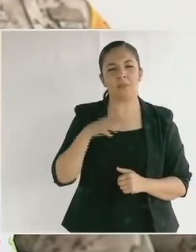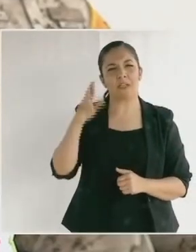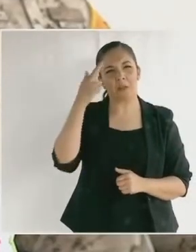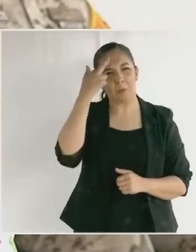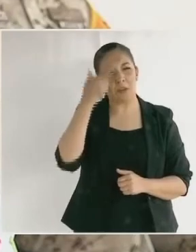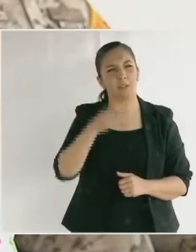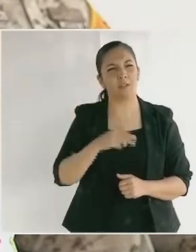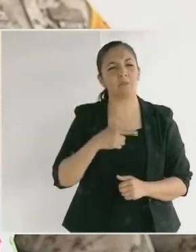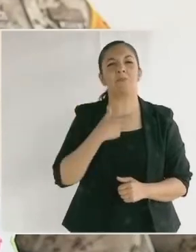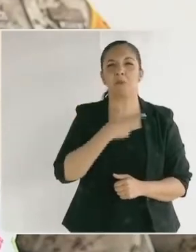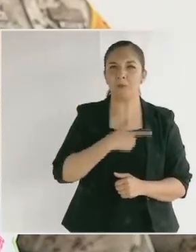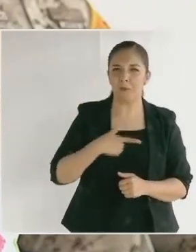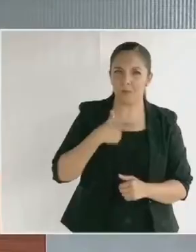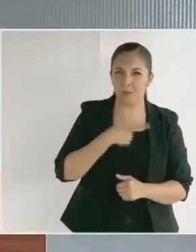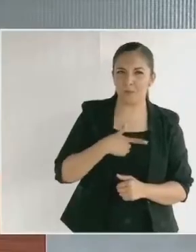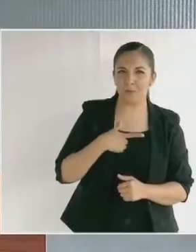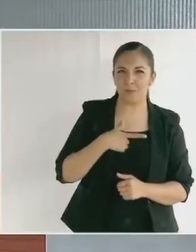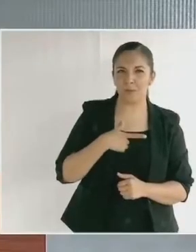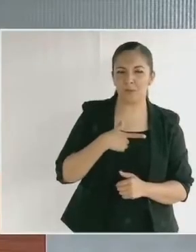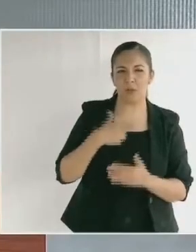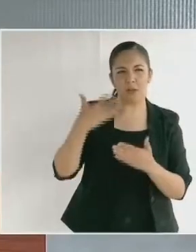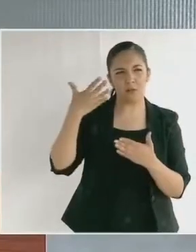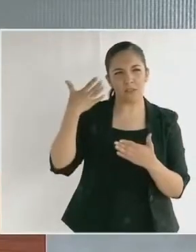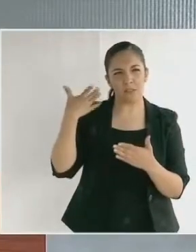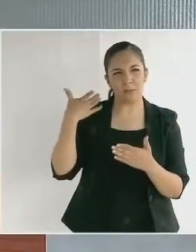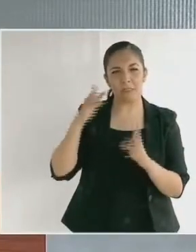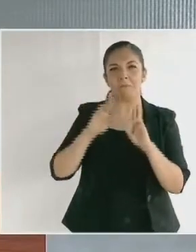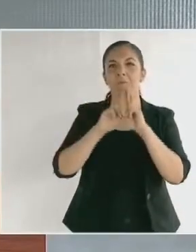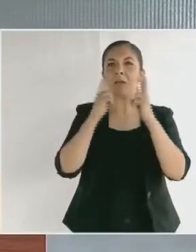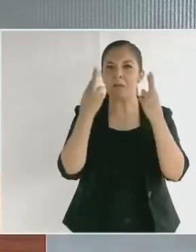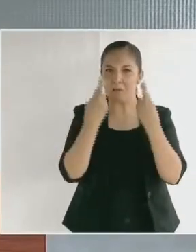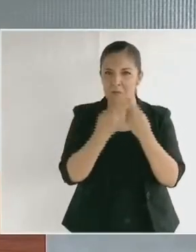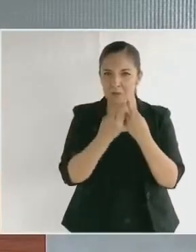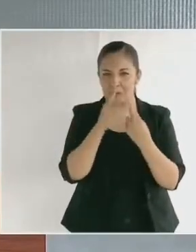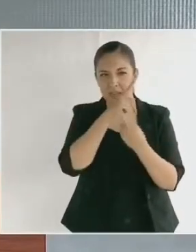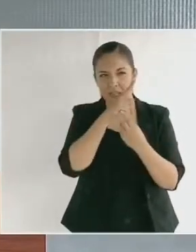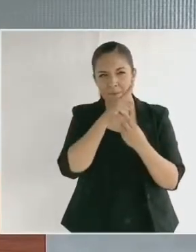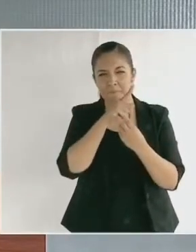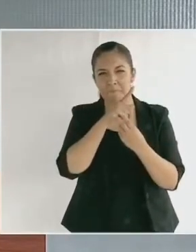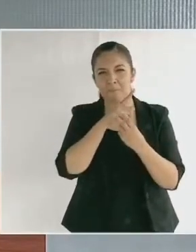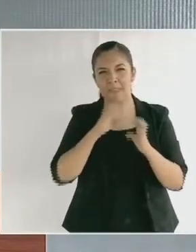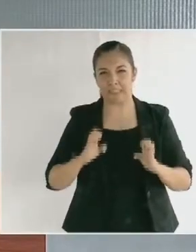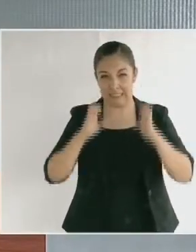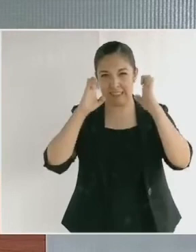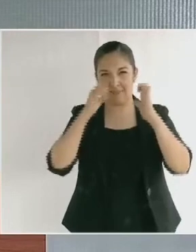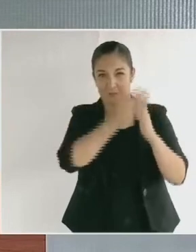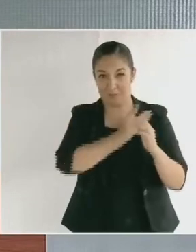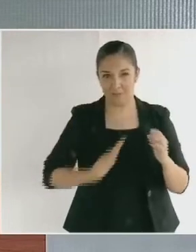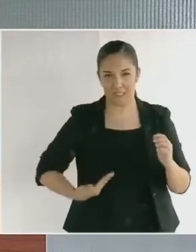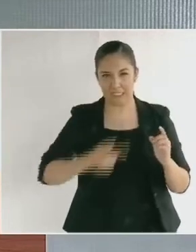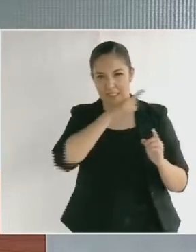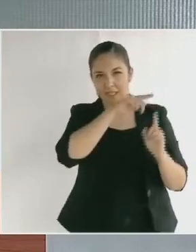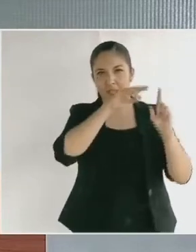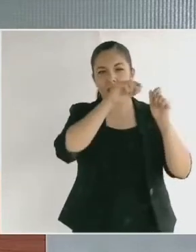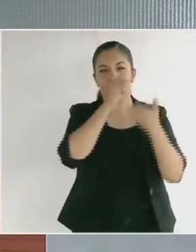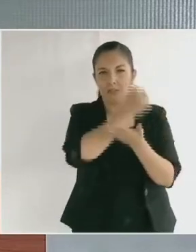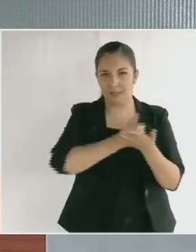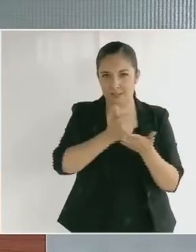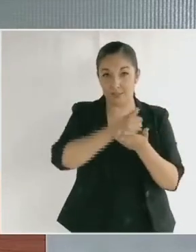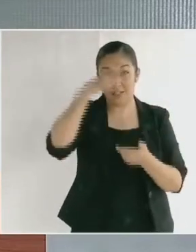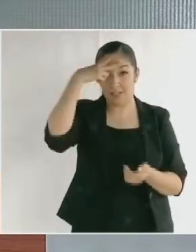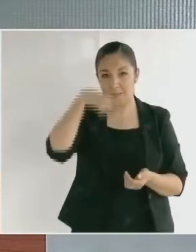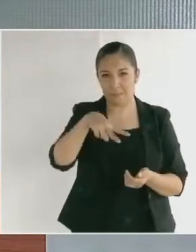grato sabor de nuestra reciente reunión en Palacio Nacional, porque más allá